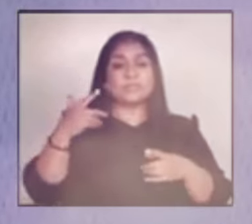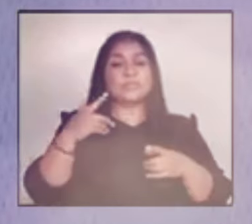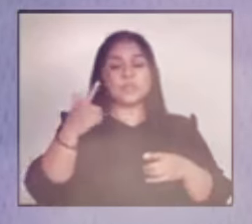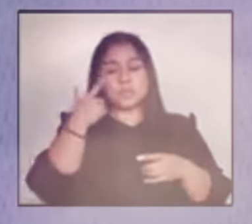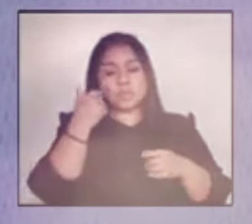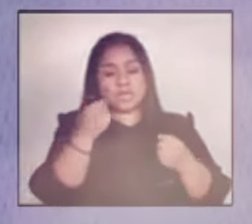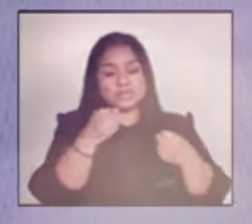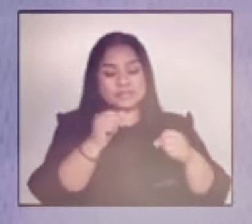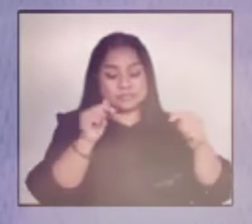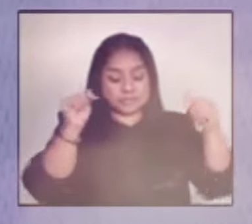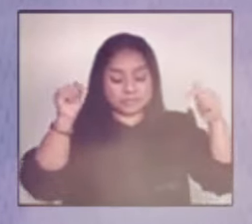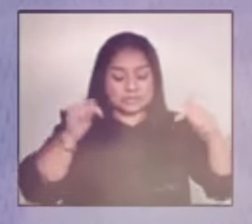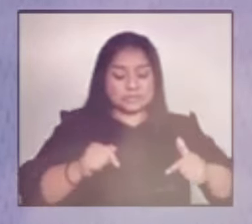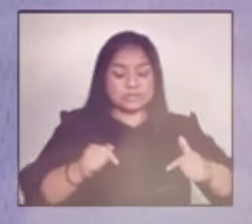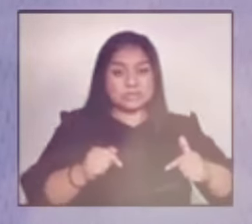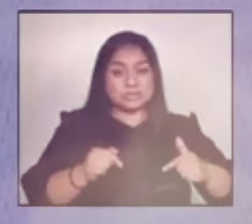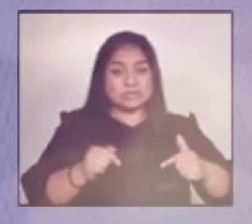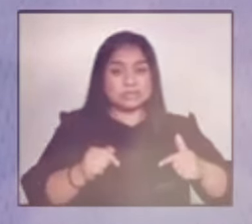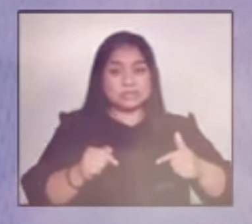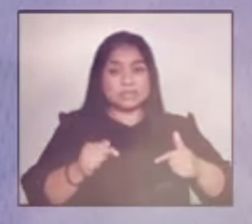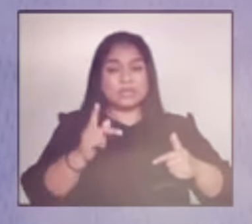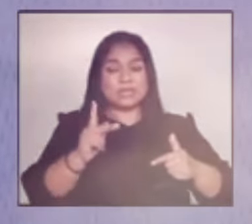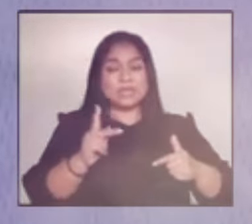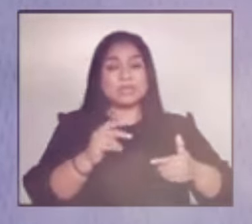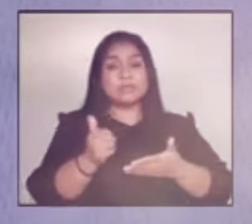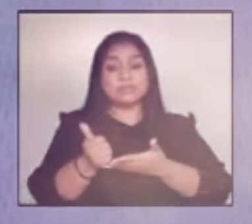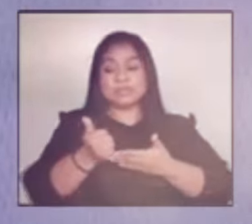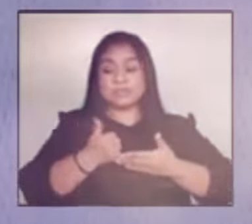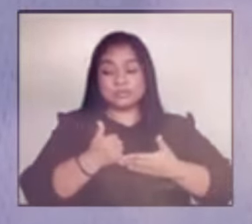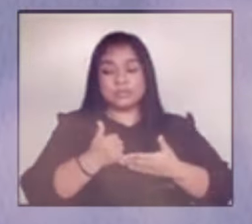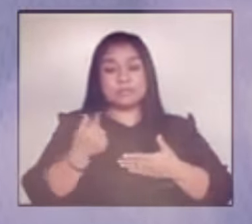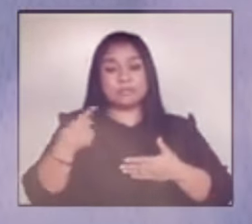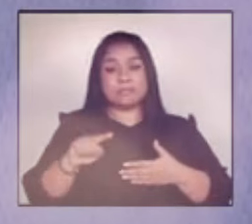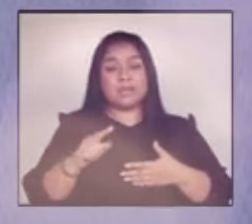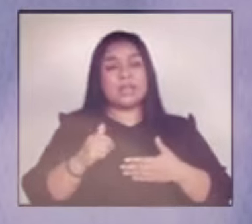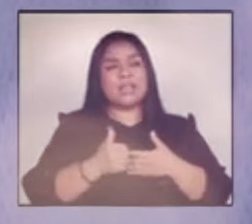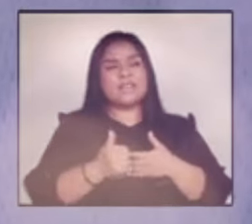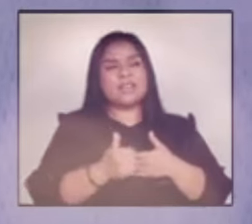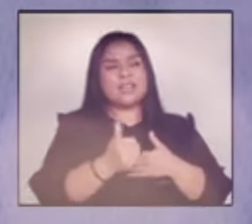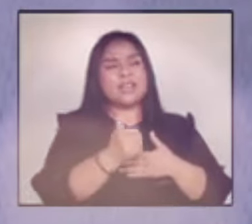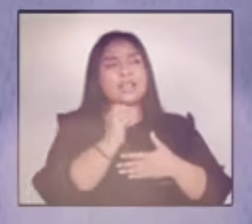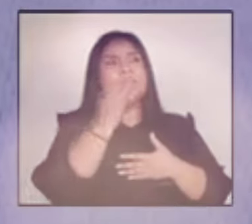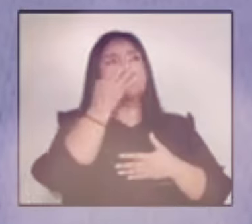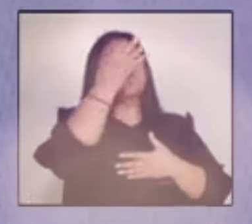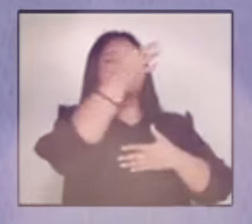construye el presente y nos sirve para avanzar, para cambiar el futuro.